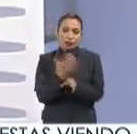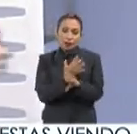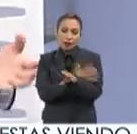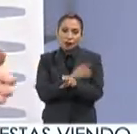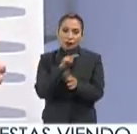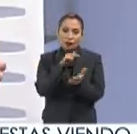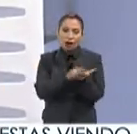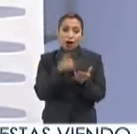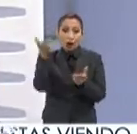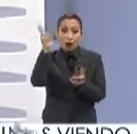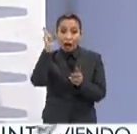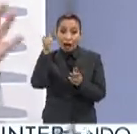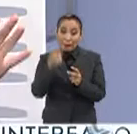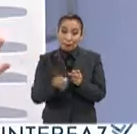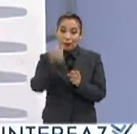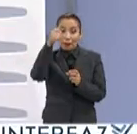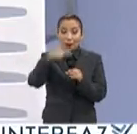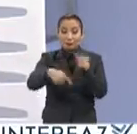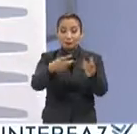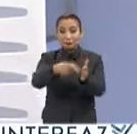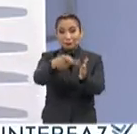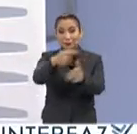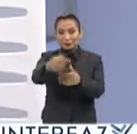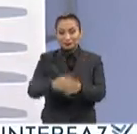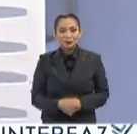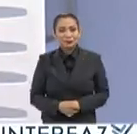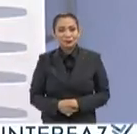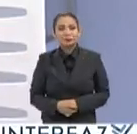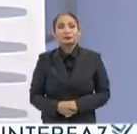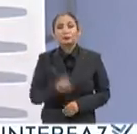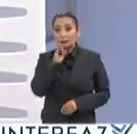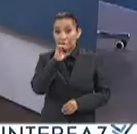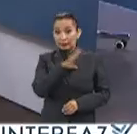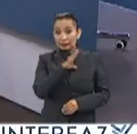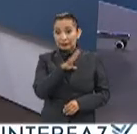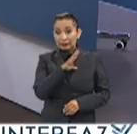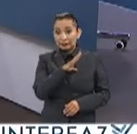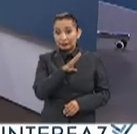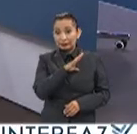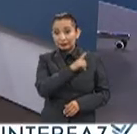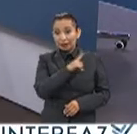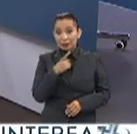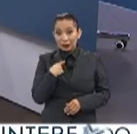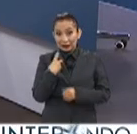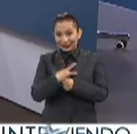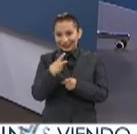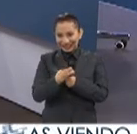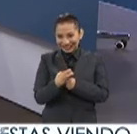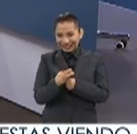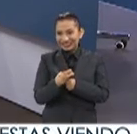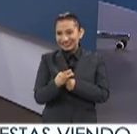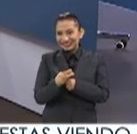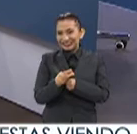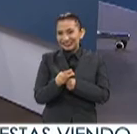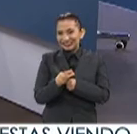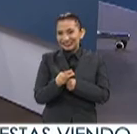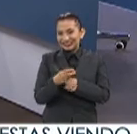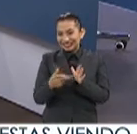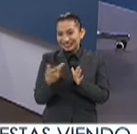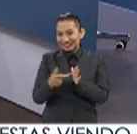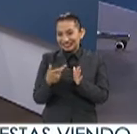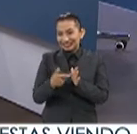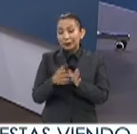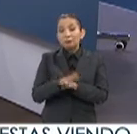nosotros en el estudio y esperemos que sea solo la primera vez de muchas visitas. También hay, sobre todo, tendría que estar invitándonos